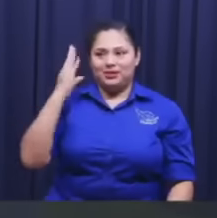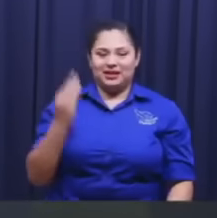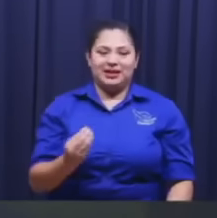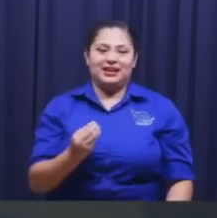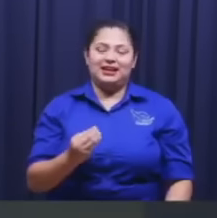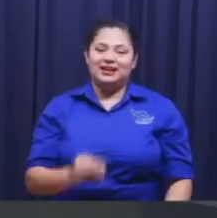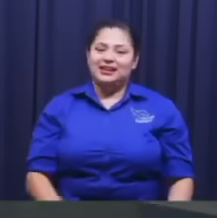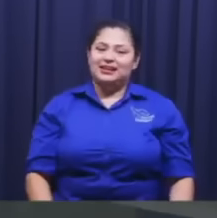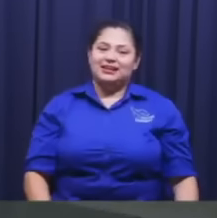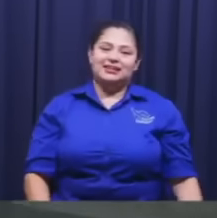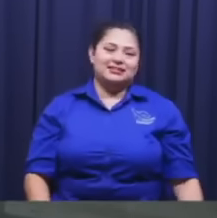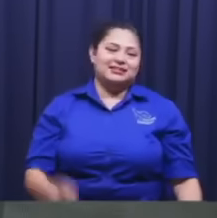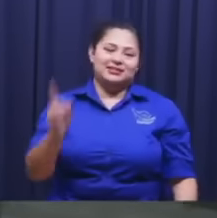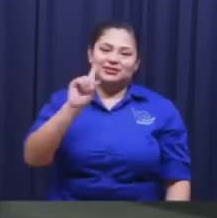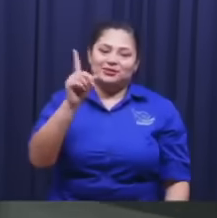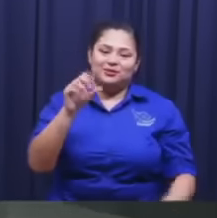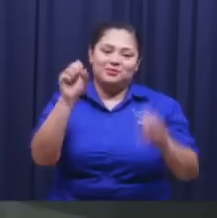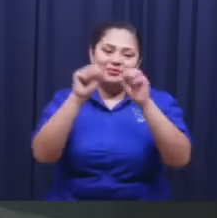nenitos.